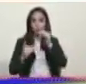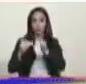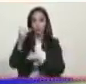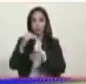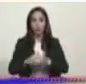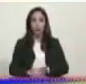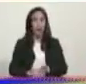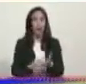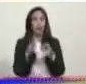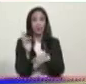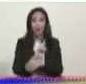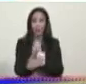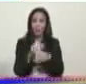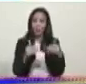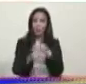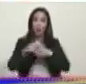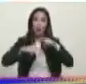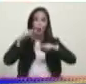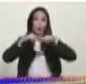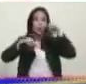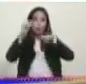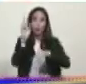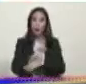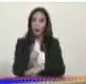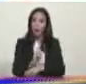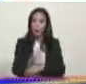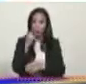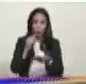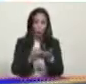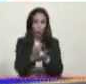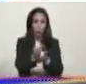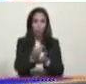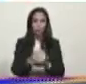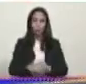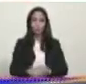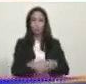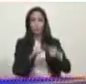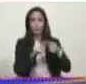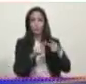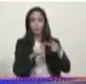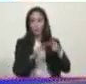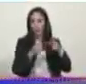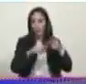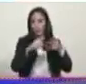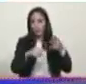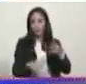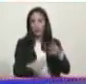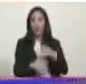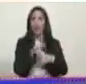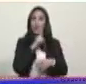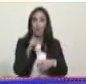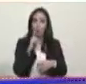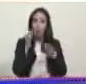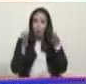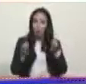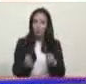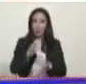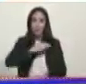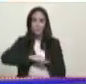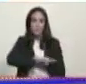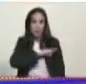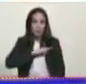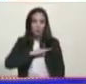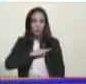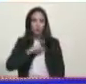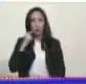tener aceleradamente la construcción de viviendas como la llevamos. Así que denominar, Hipólito,